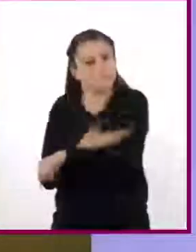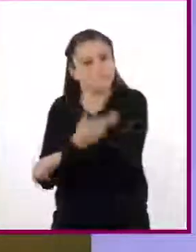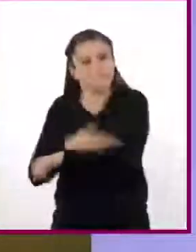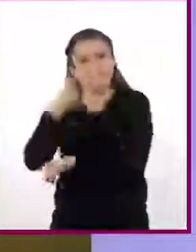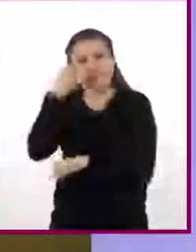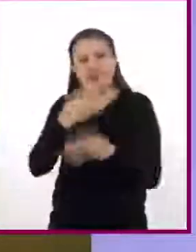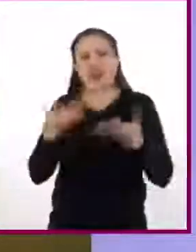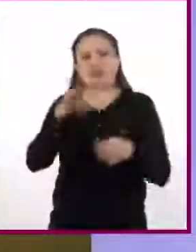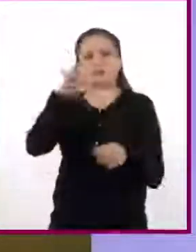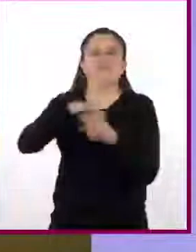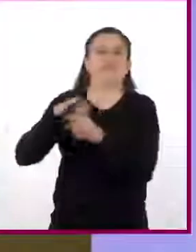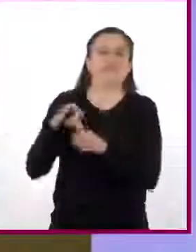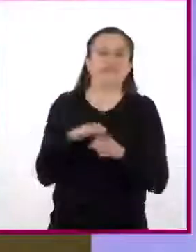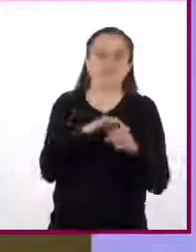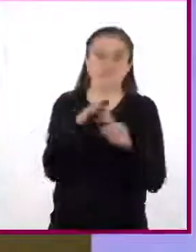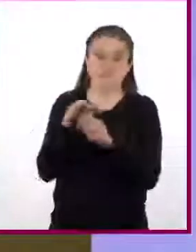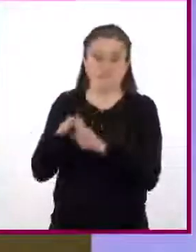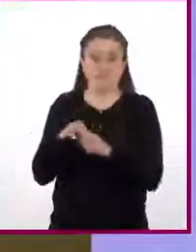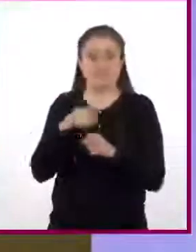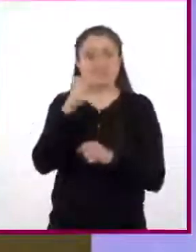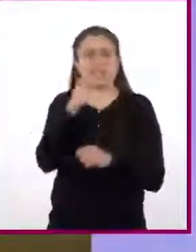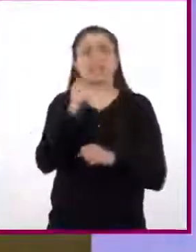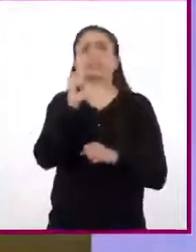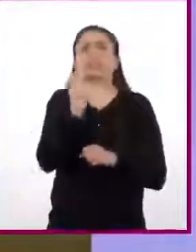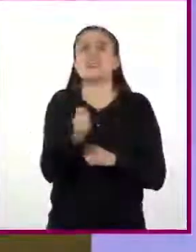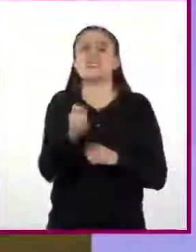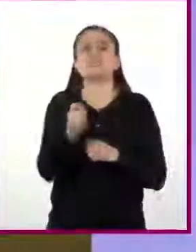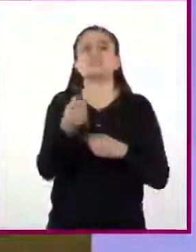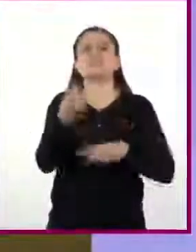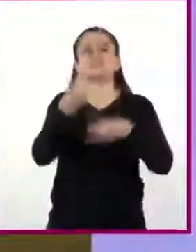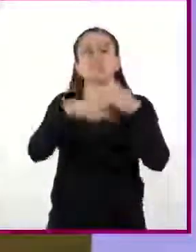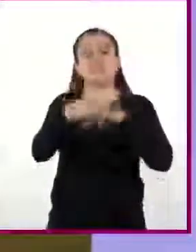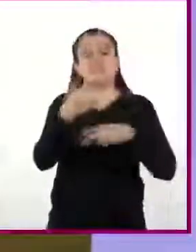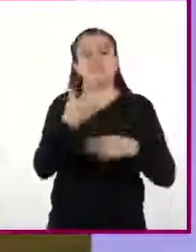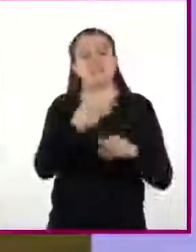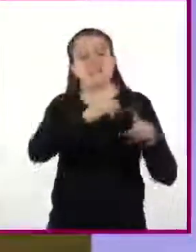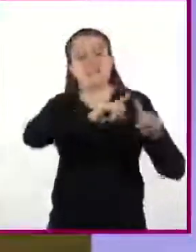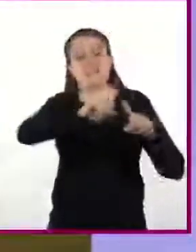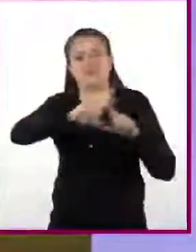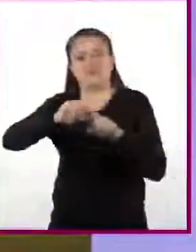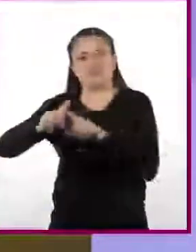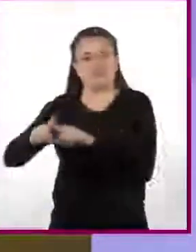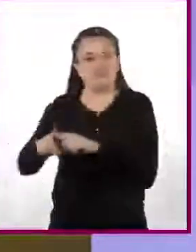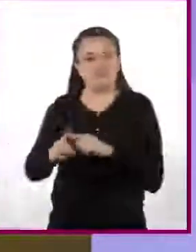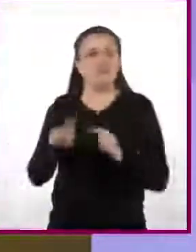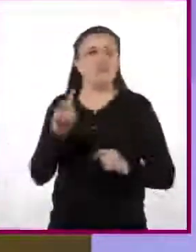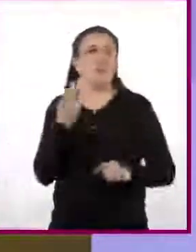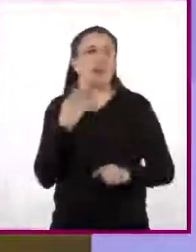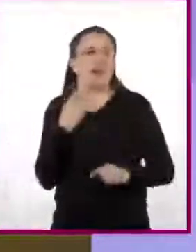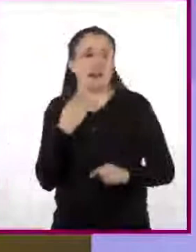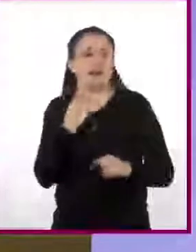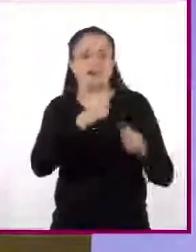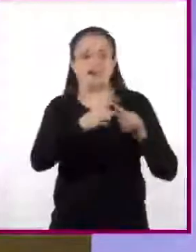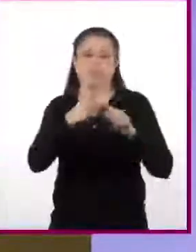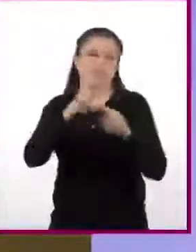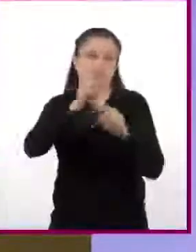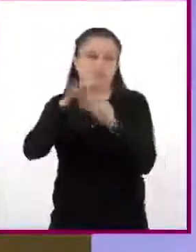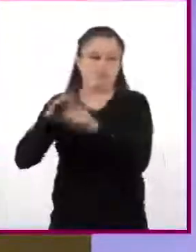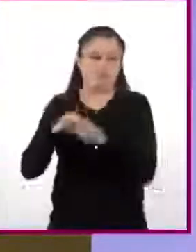proceso electoral. Este incluye la presencia de diversos actores, entre ellos los partidos